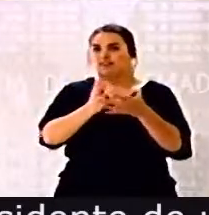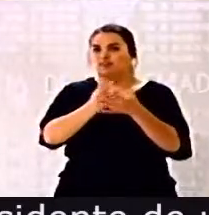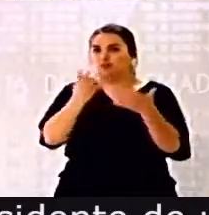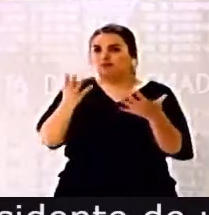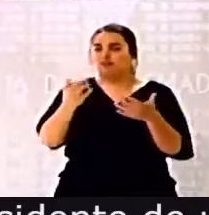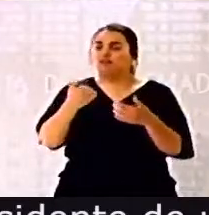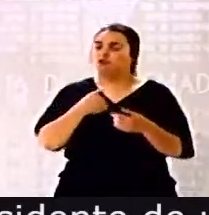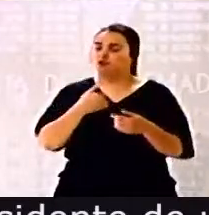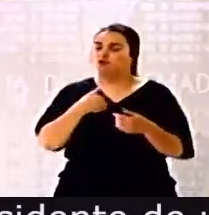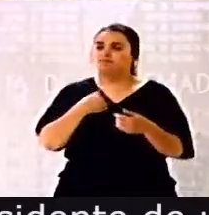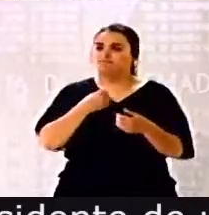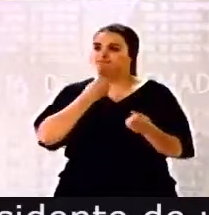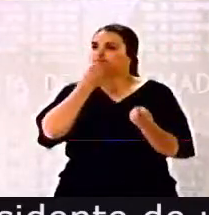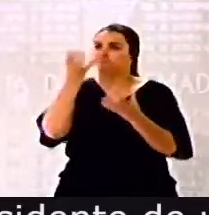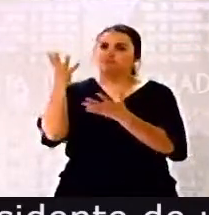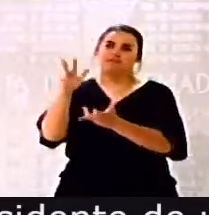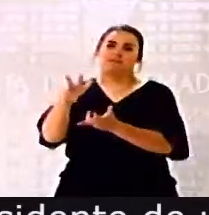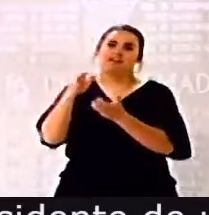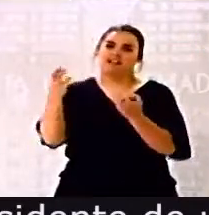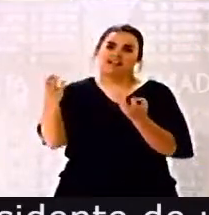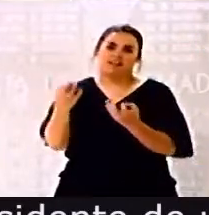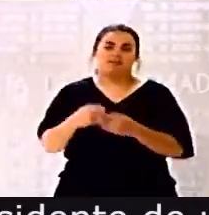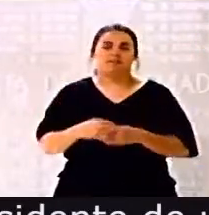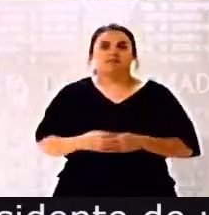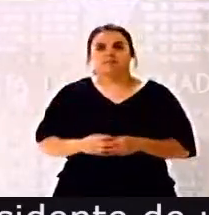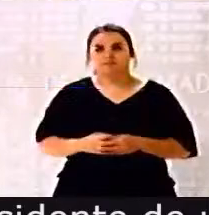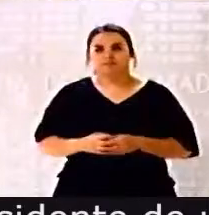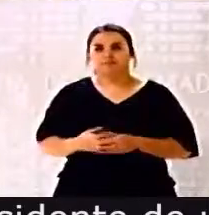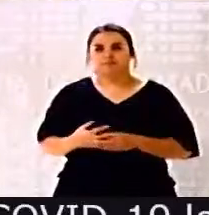COVID-19, yo tendría que haberlo comunicado a la Fiscalía.